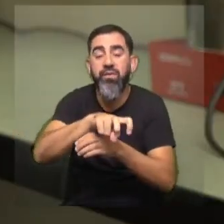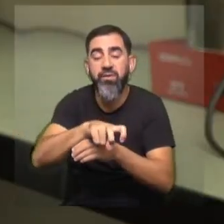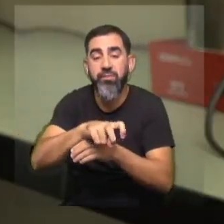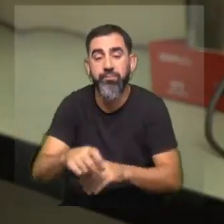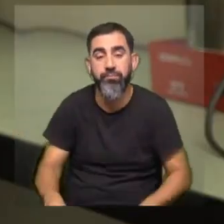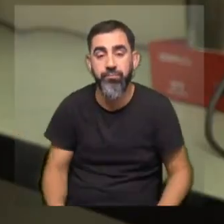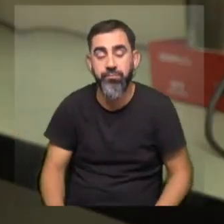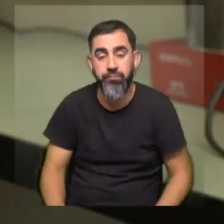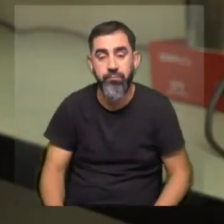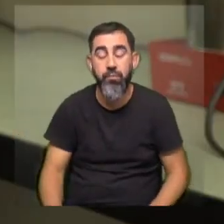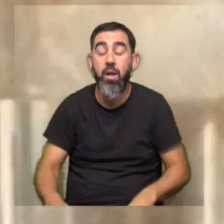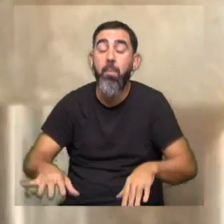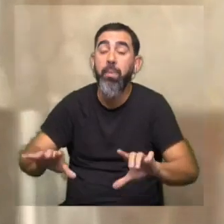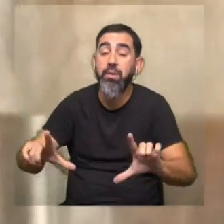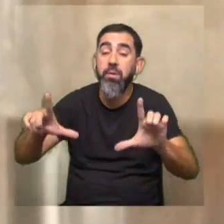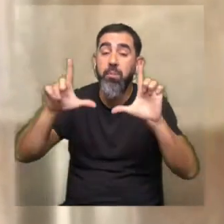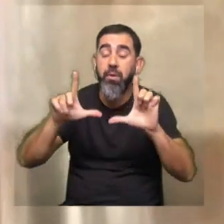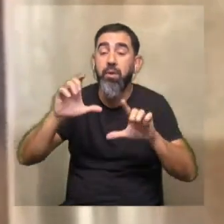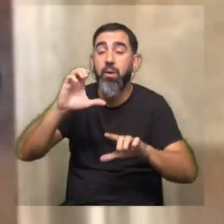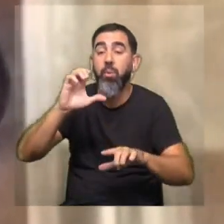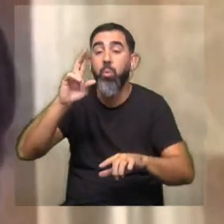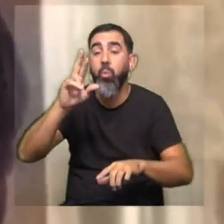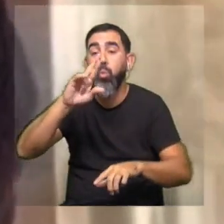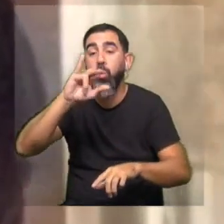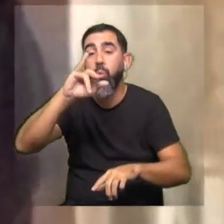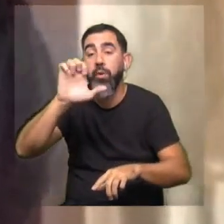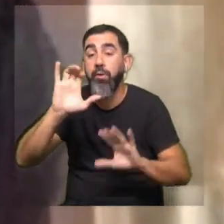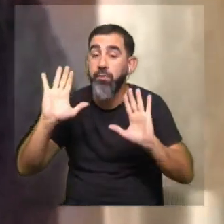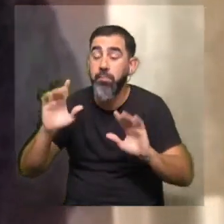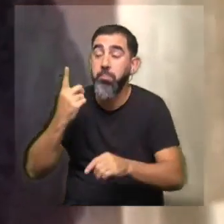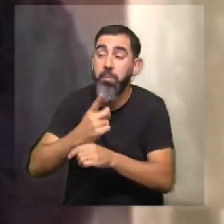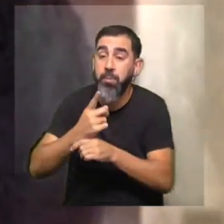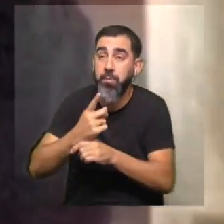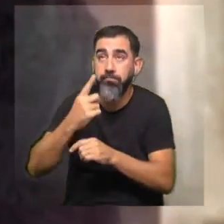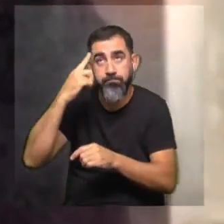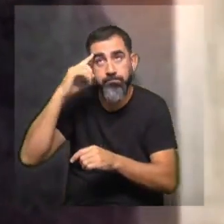y quizás con la imagen de Marie Curie en vez de Albert Einstein.